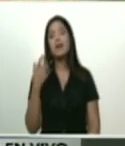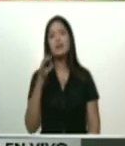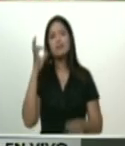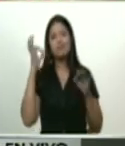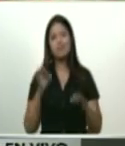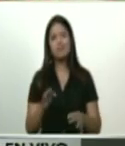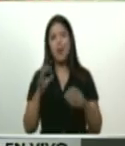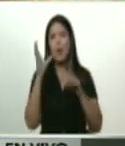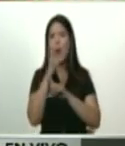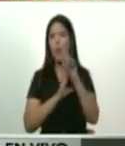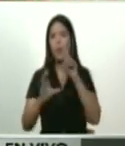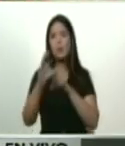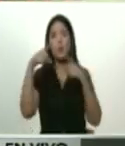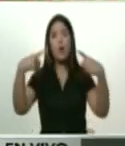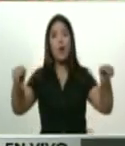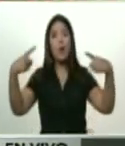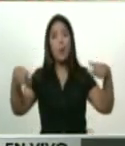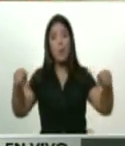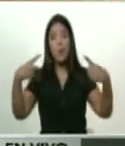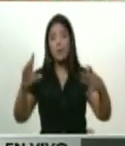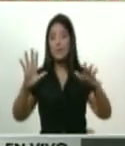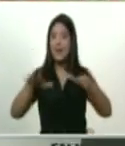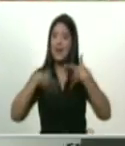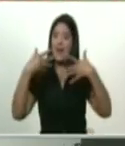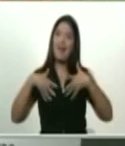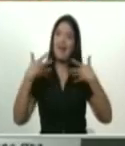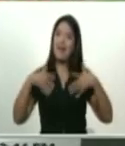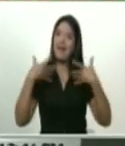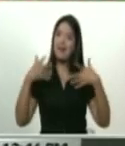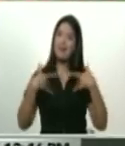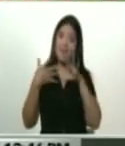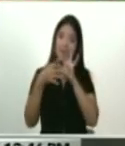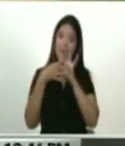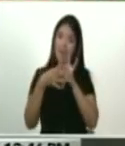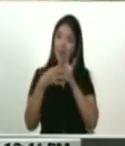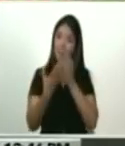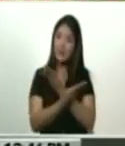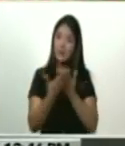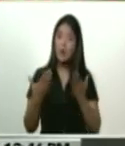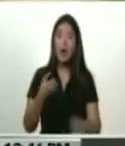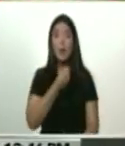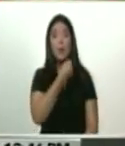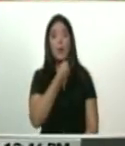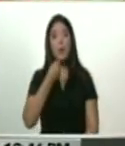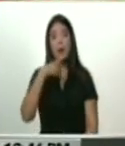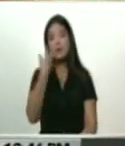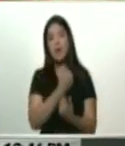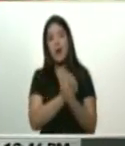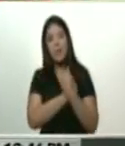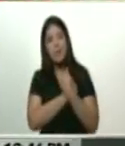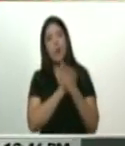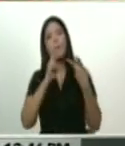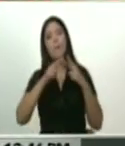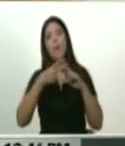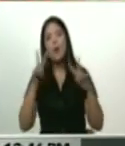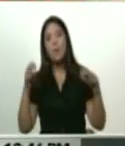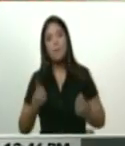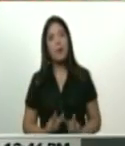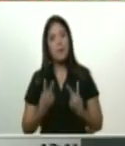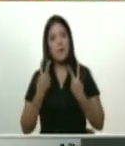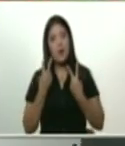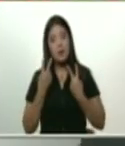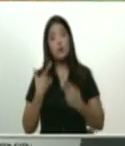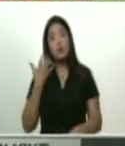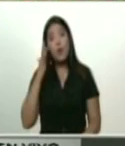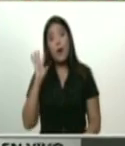capitales culturales de la música, de la alegría, de la solidaridad. Nuestro canto es de amor por la paz, por la vida.